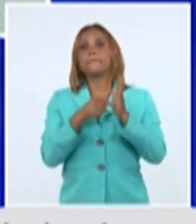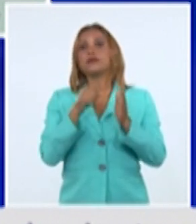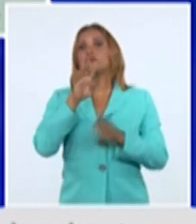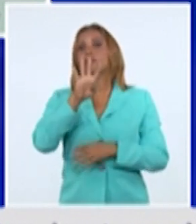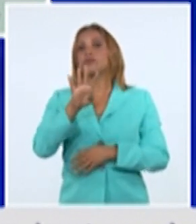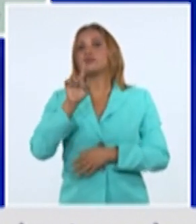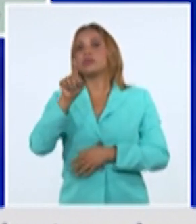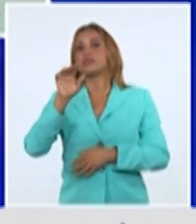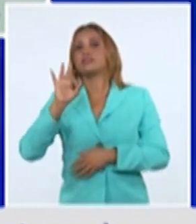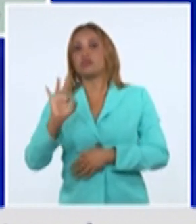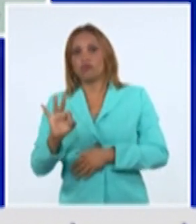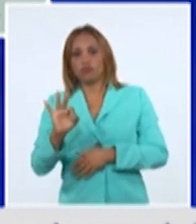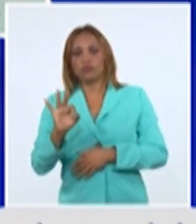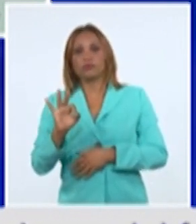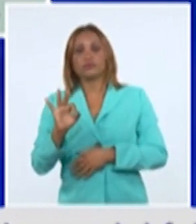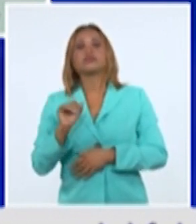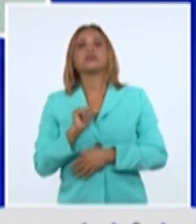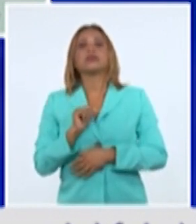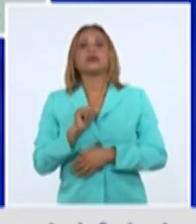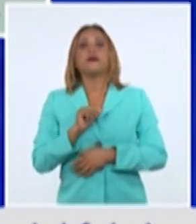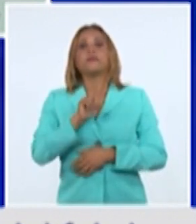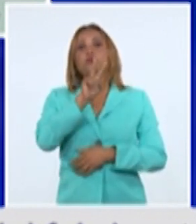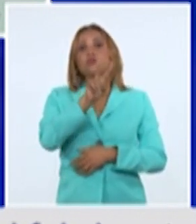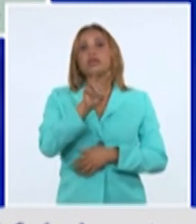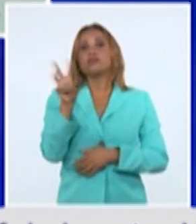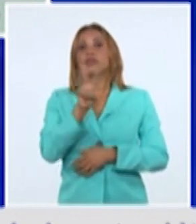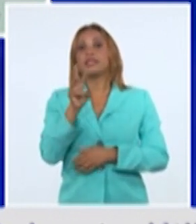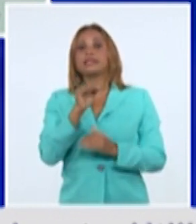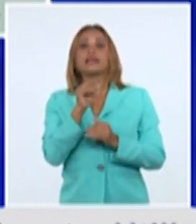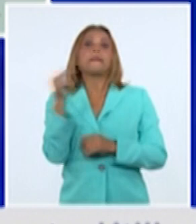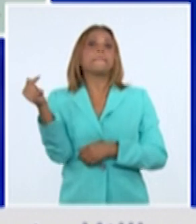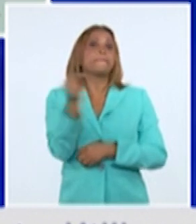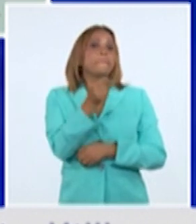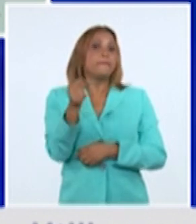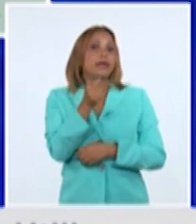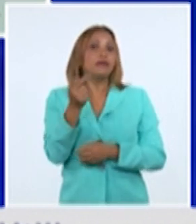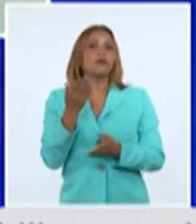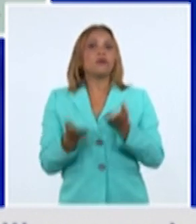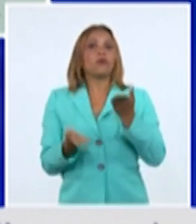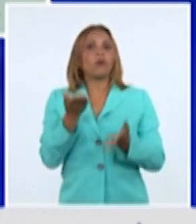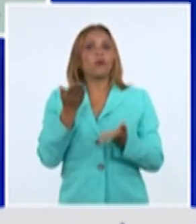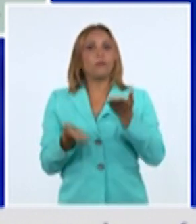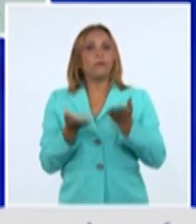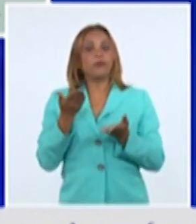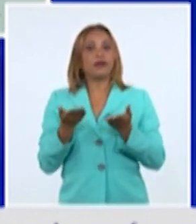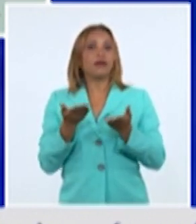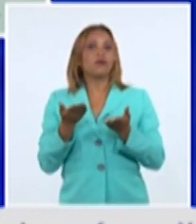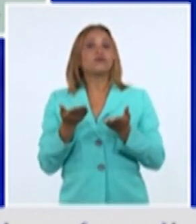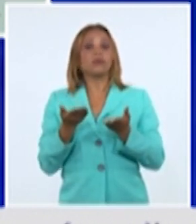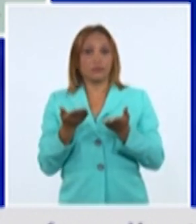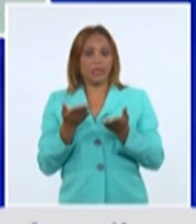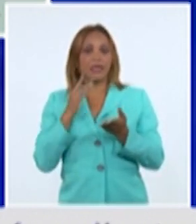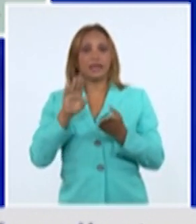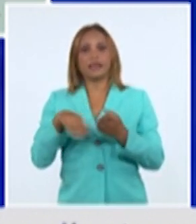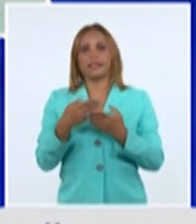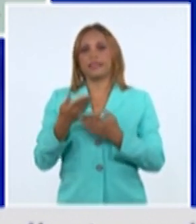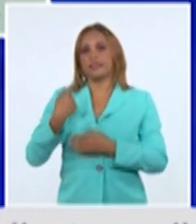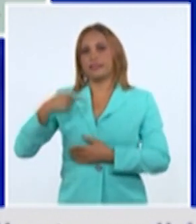1.418 y 233 casos menos que los que se diagnosticaron en el día de